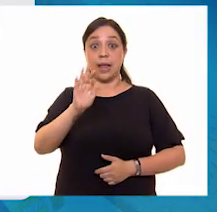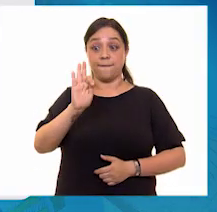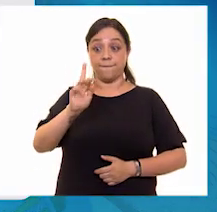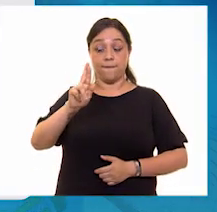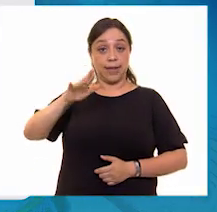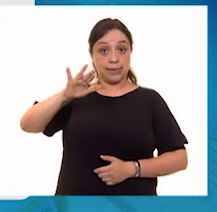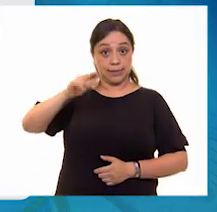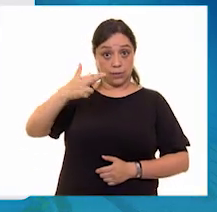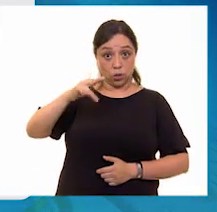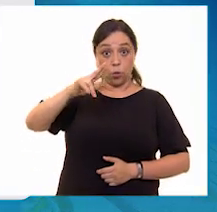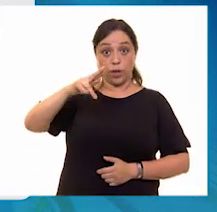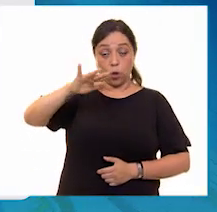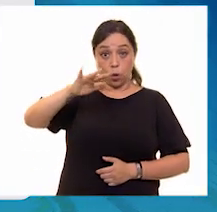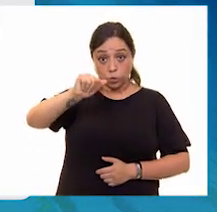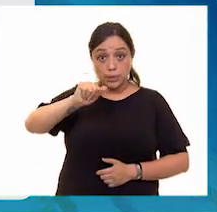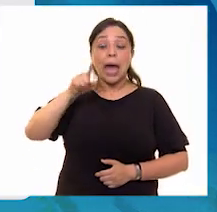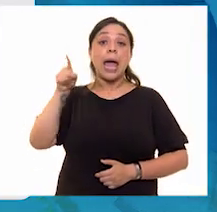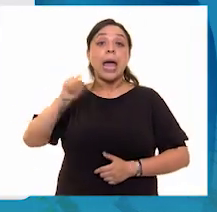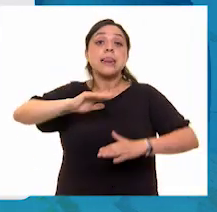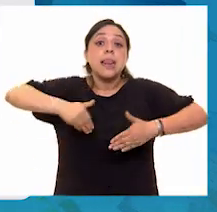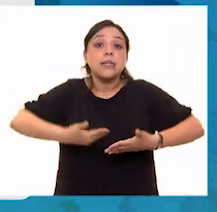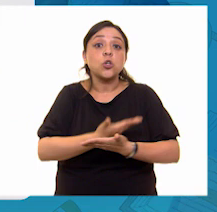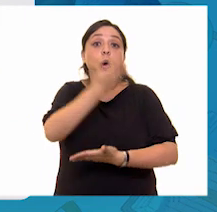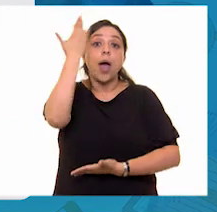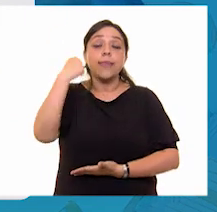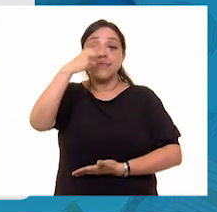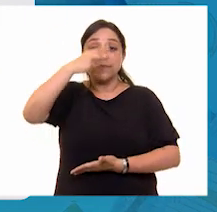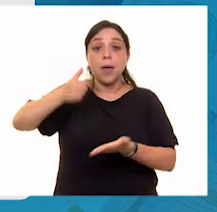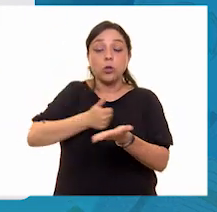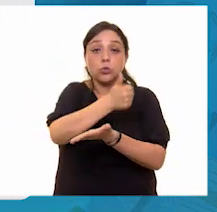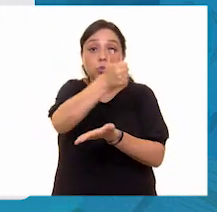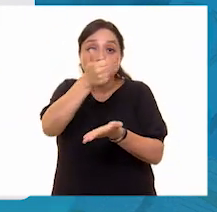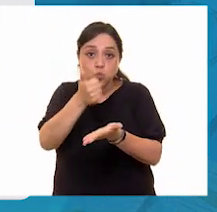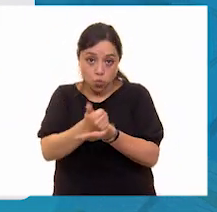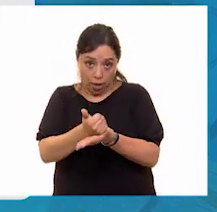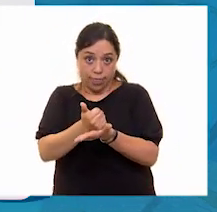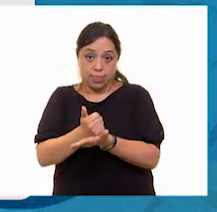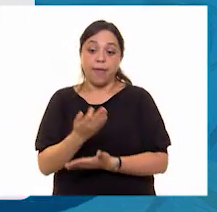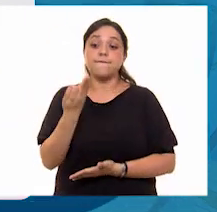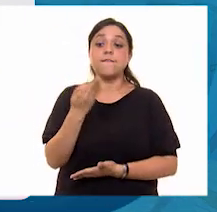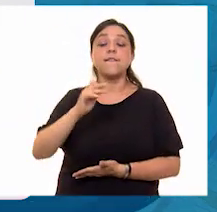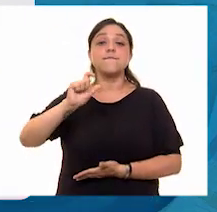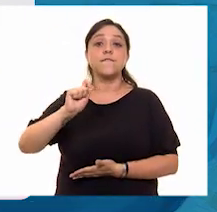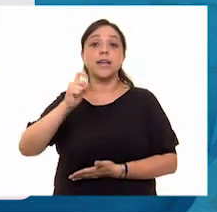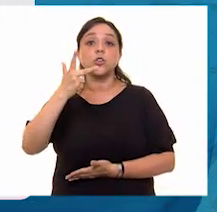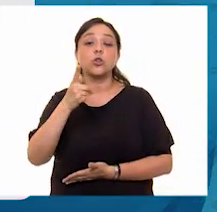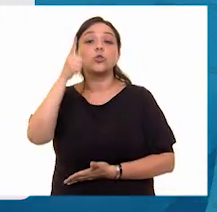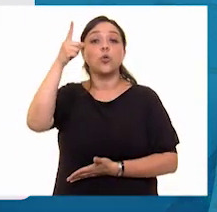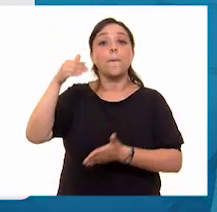Francisco Hinojosa nació en la Ciudad de México el 28 de febrero de